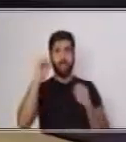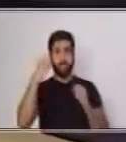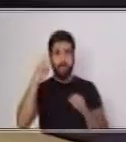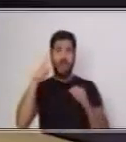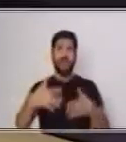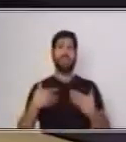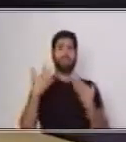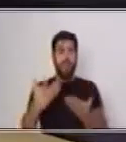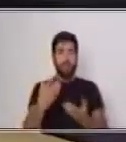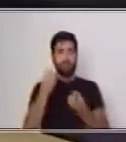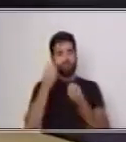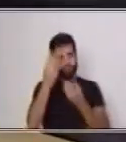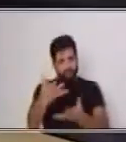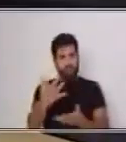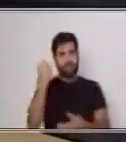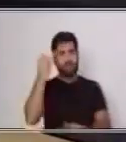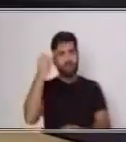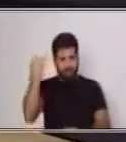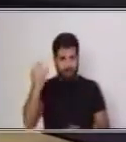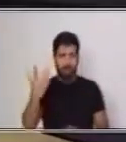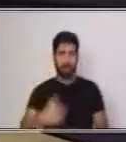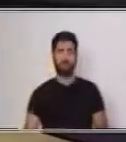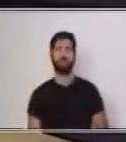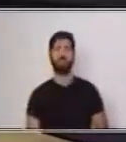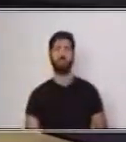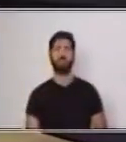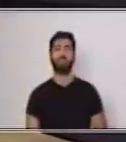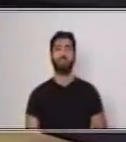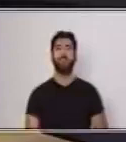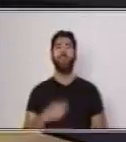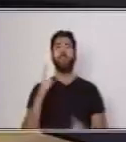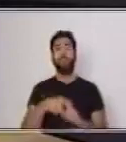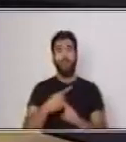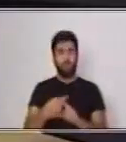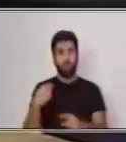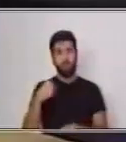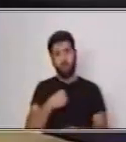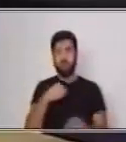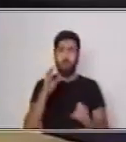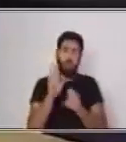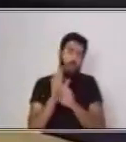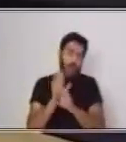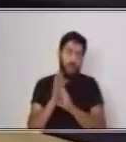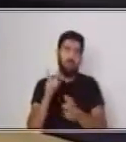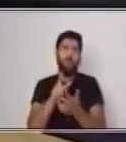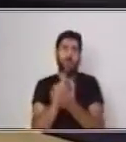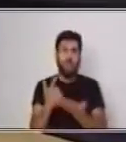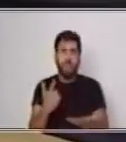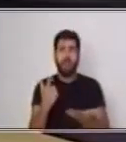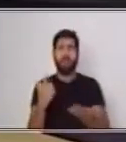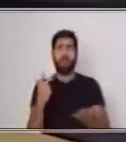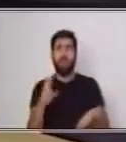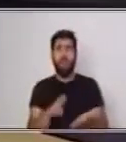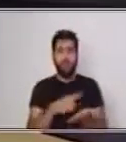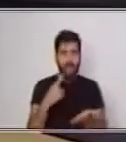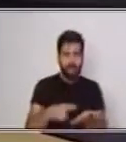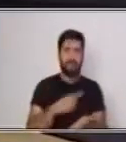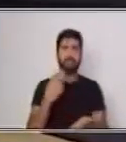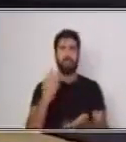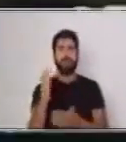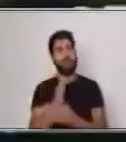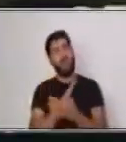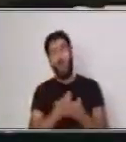comprensión. Cuando nosotros encontramos, por ejemplo, en un libro, en una revista, en el periódico, diferentes